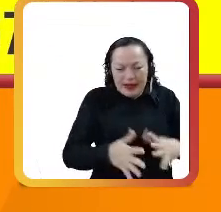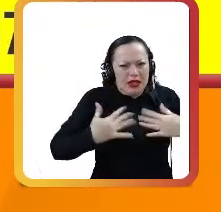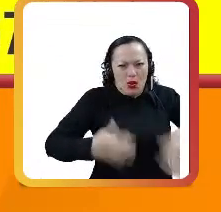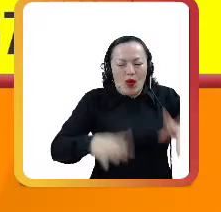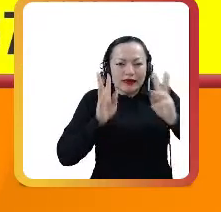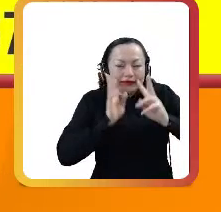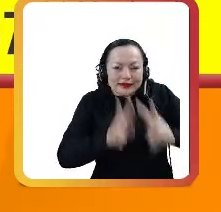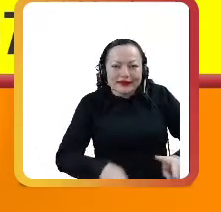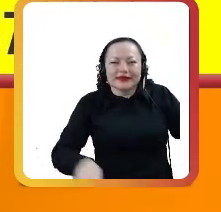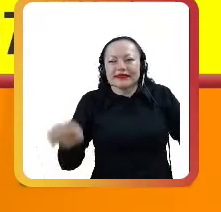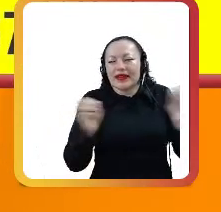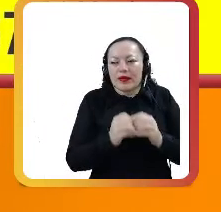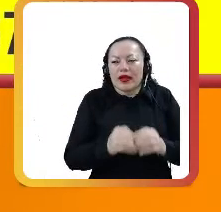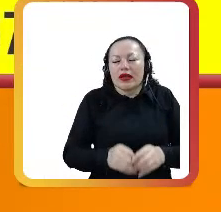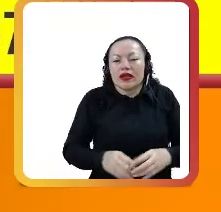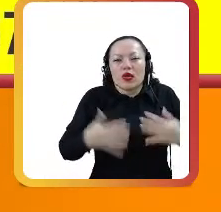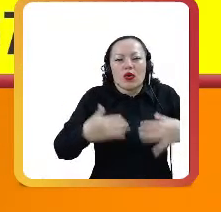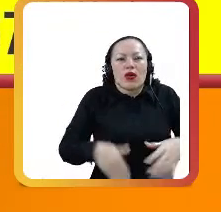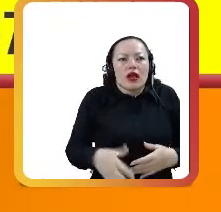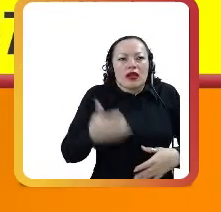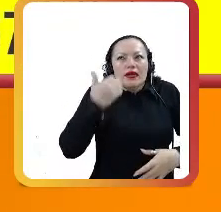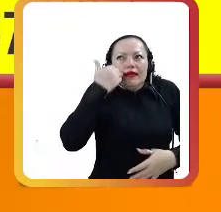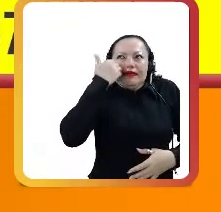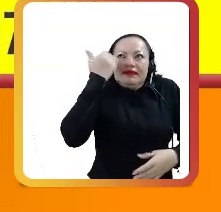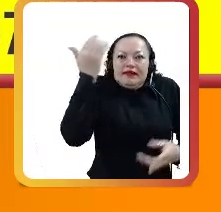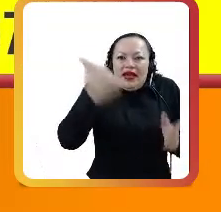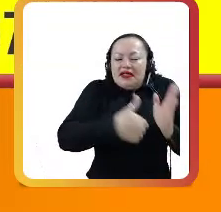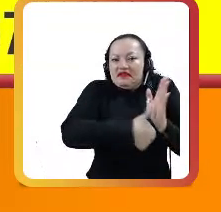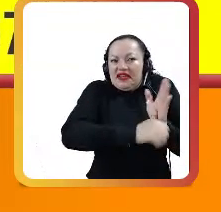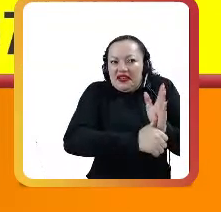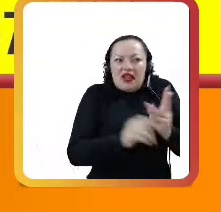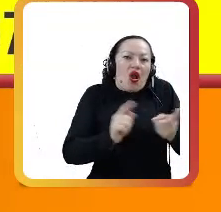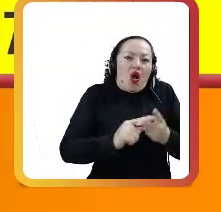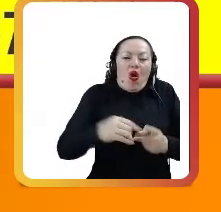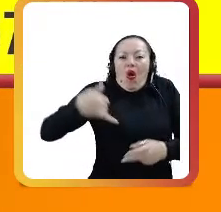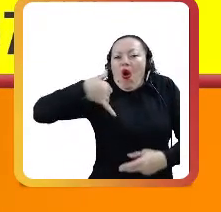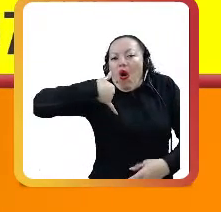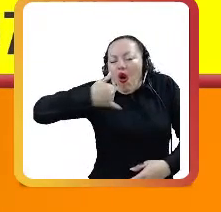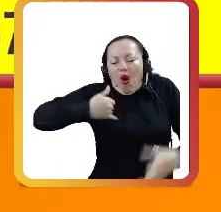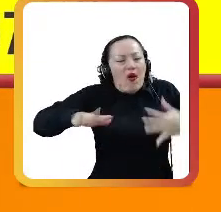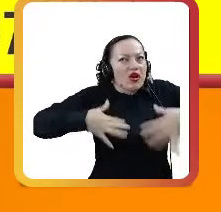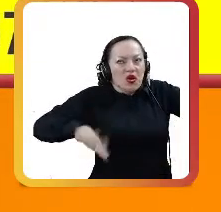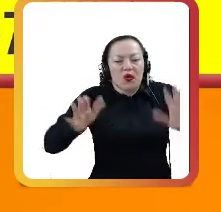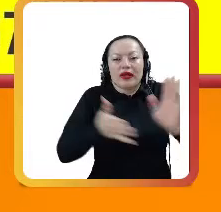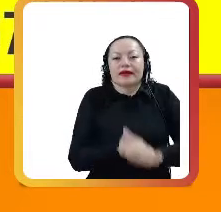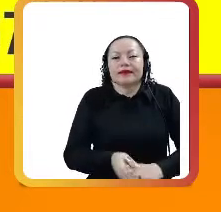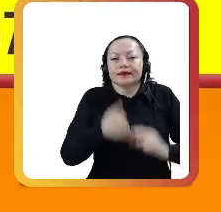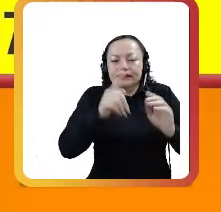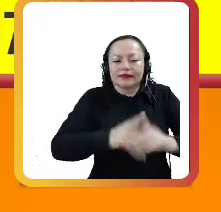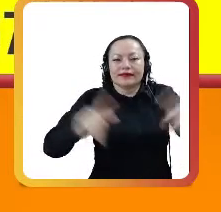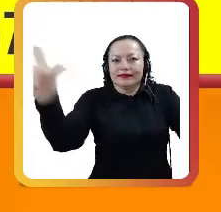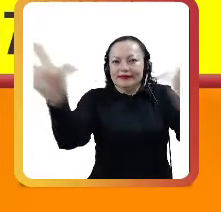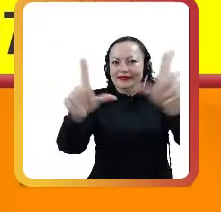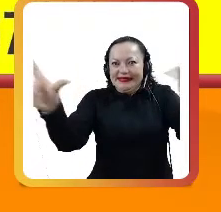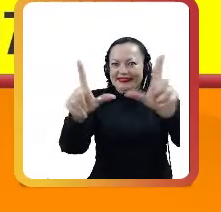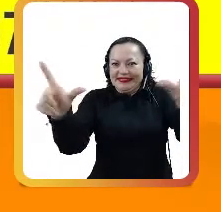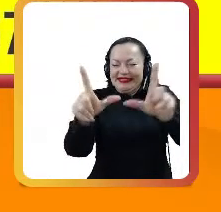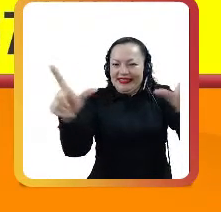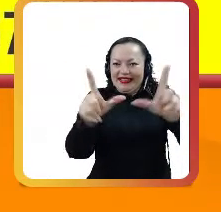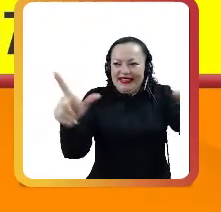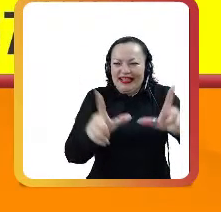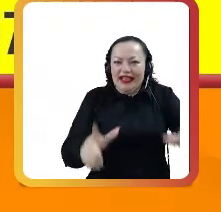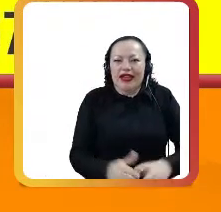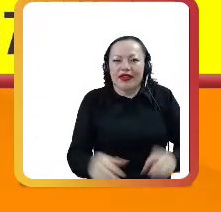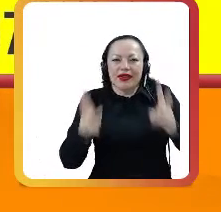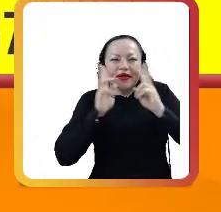televidente, no importa si es mayor o menor de edad, donde aparezca el televisor